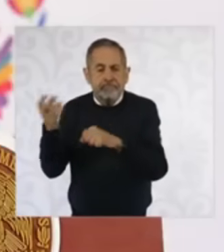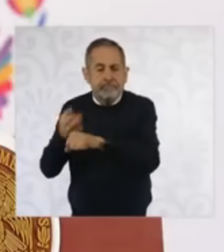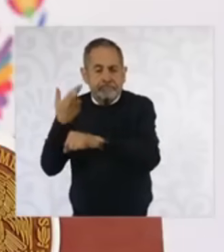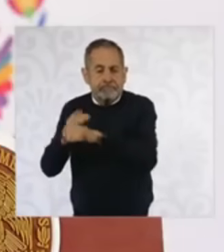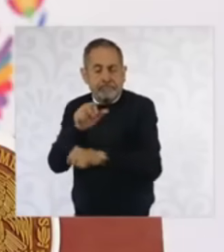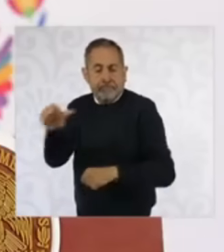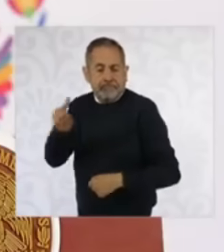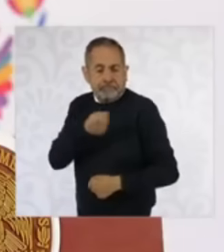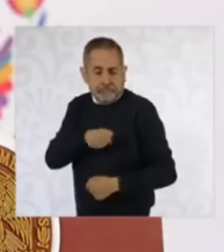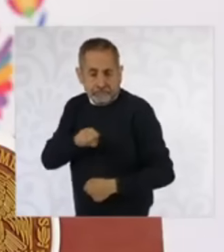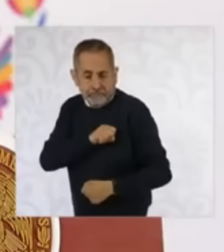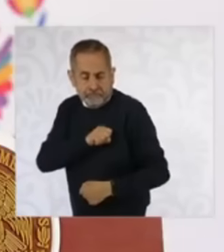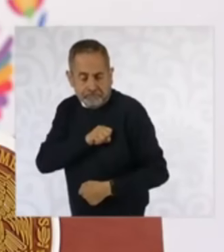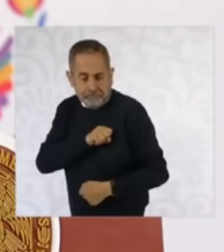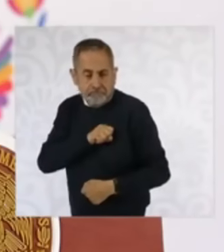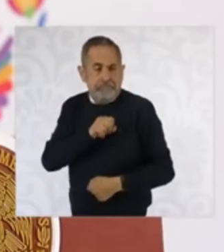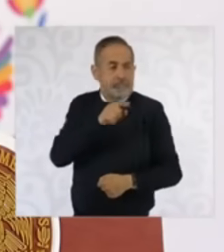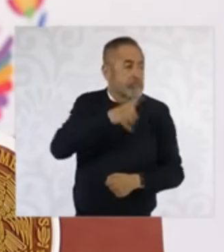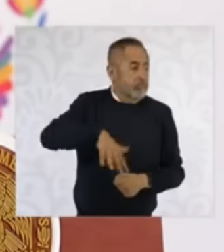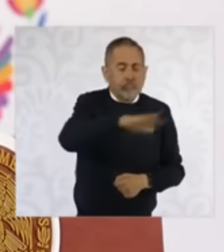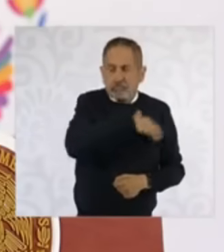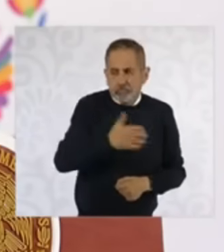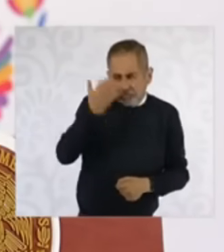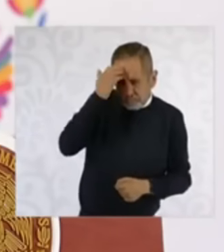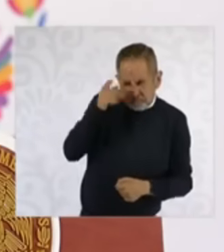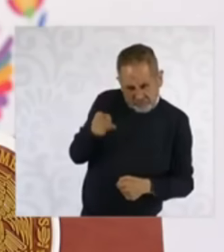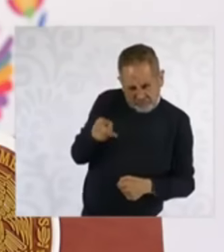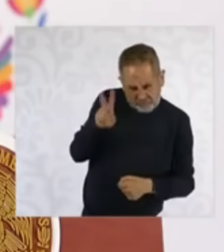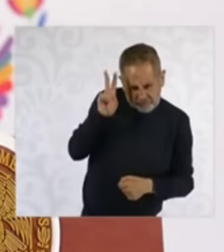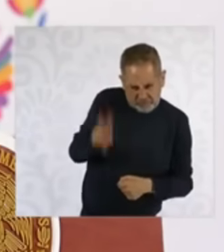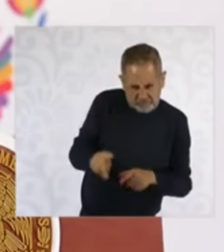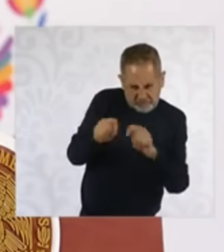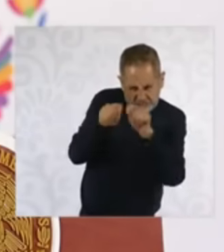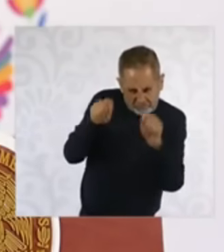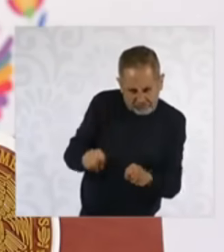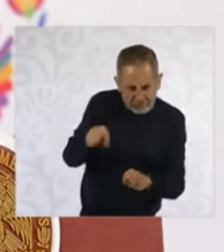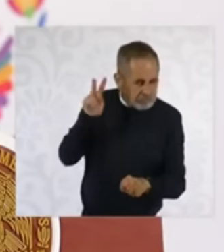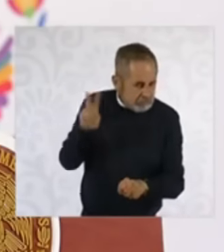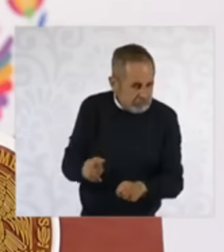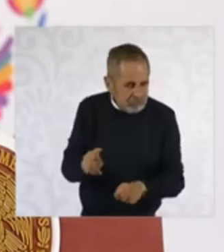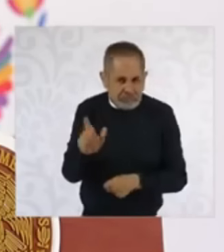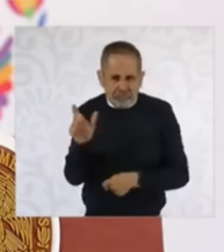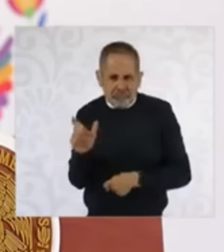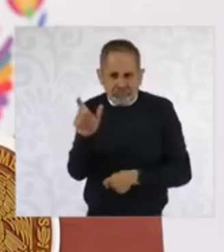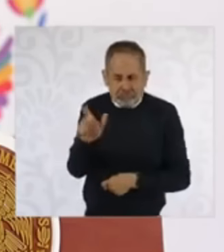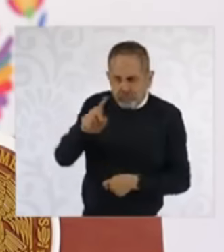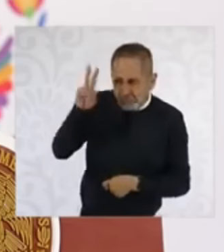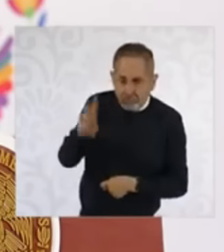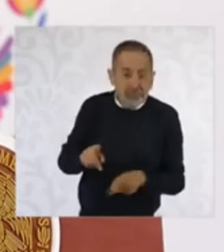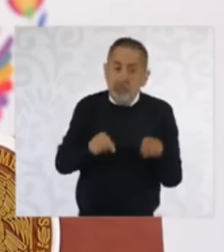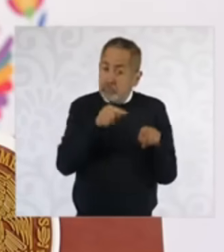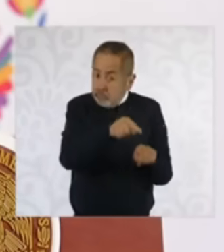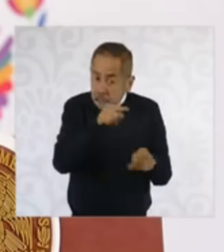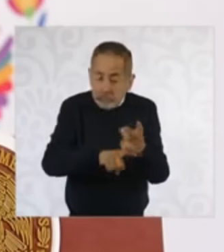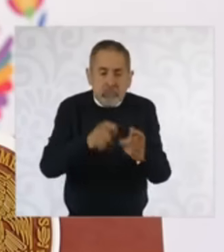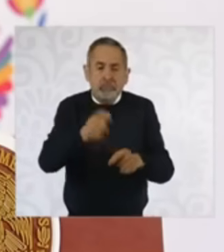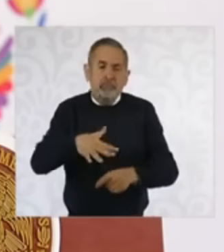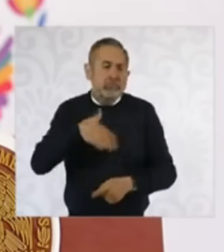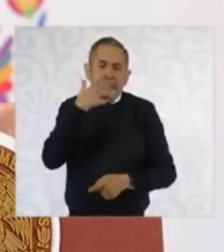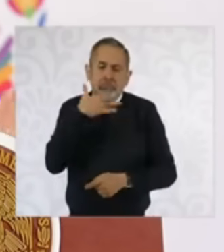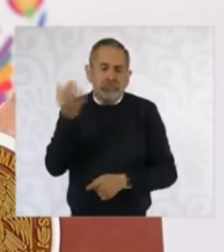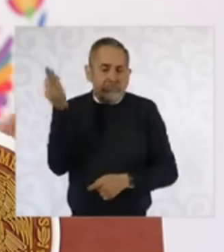la gente conozca si realmente tiene la cédula profesional Este es un caso de fraude